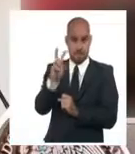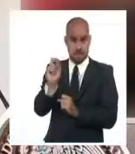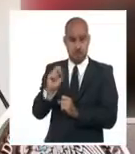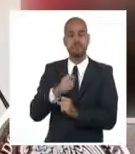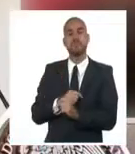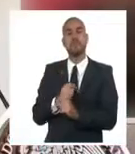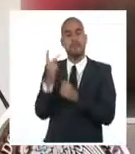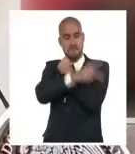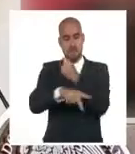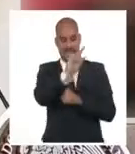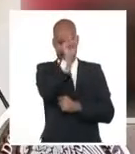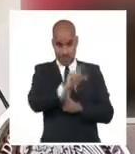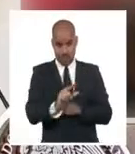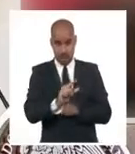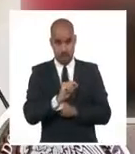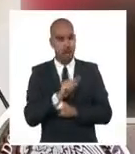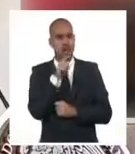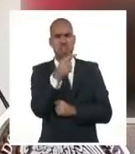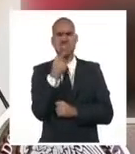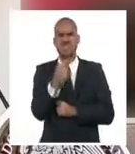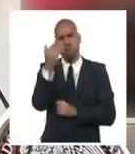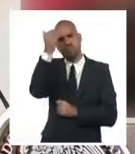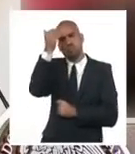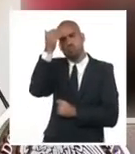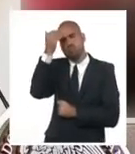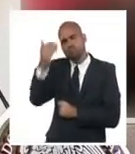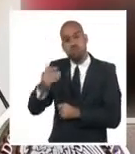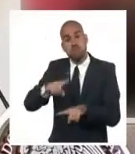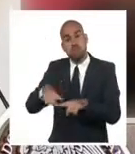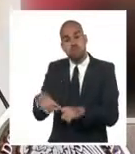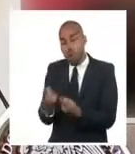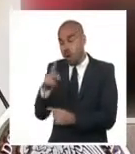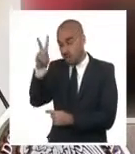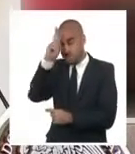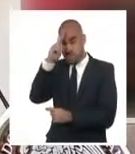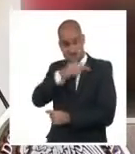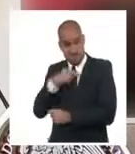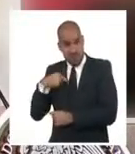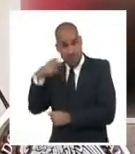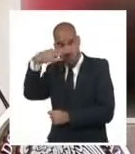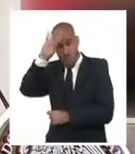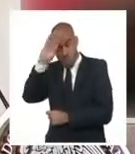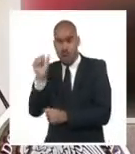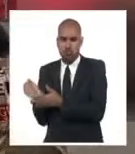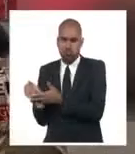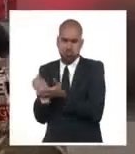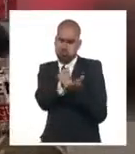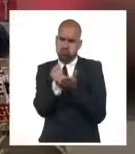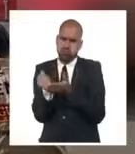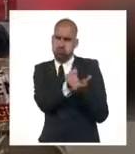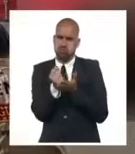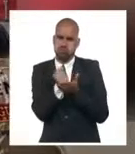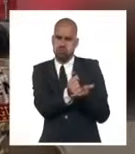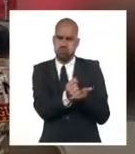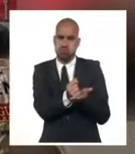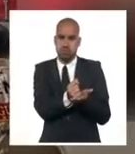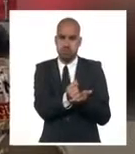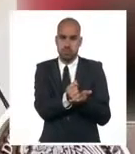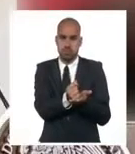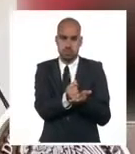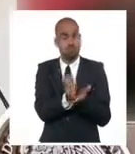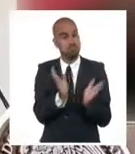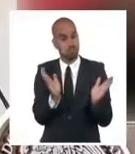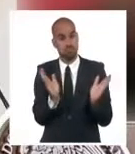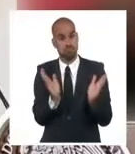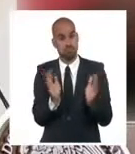Speranza, agradeció la importante ayuda de los médicos cubanos en su país. Sobre este tema, uno